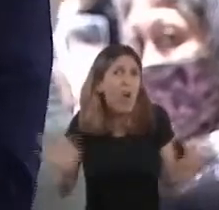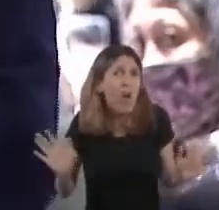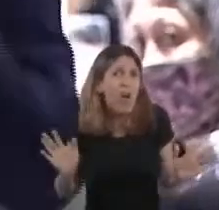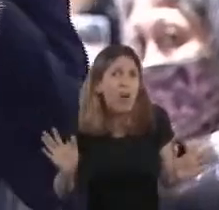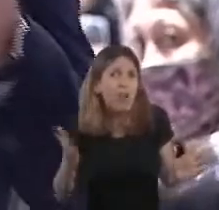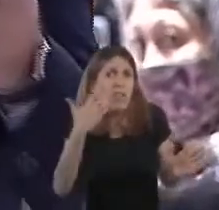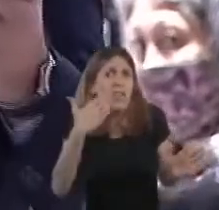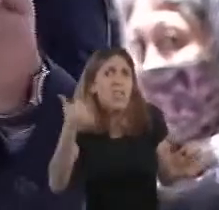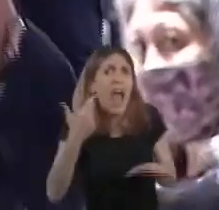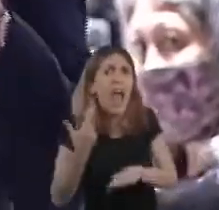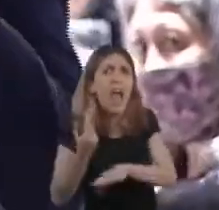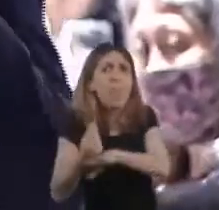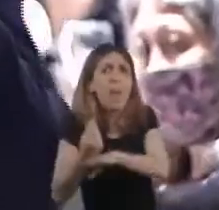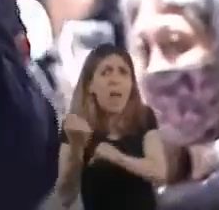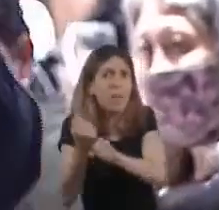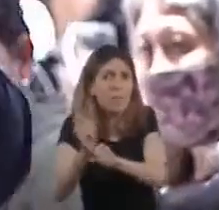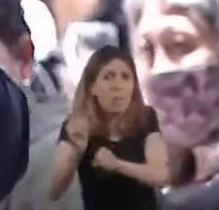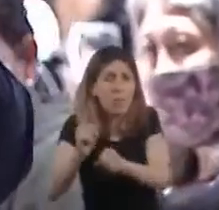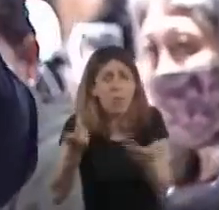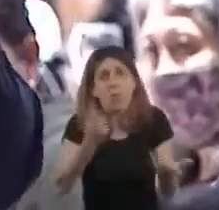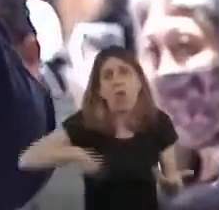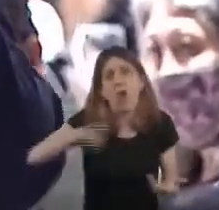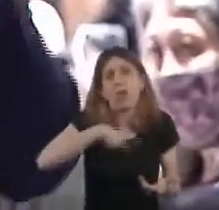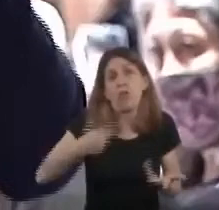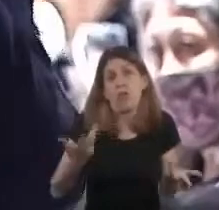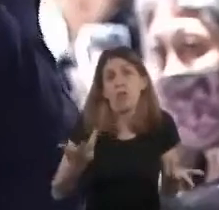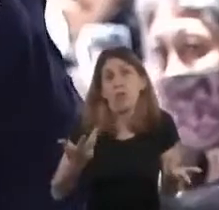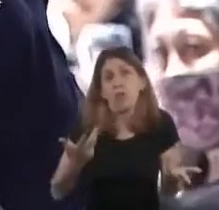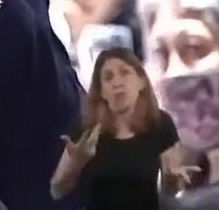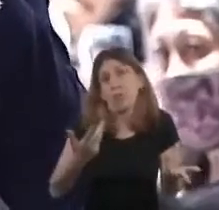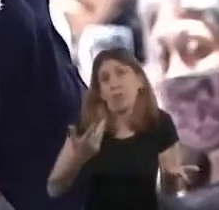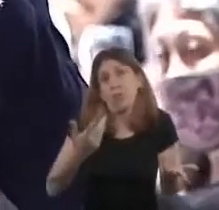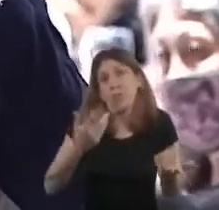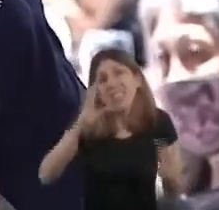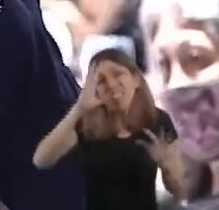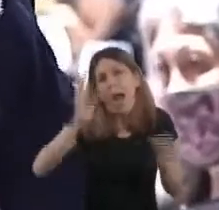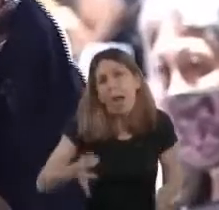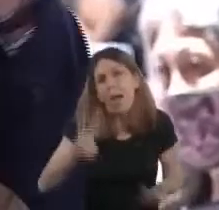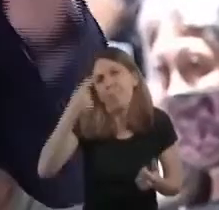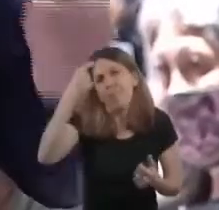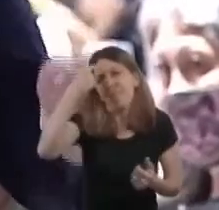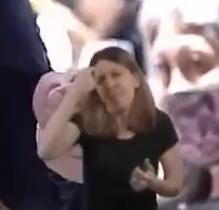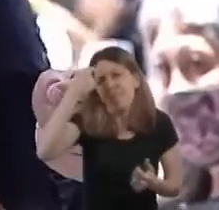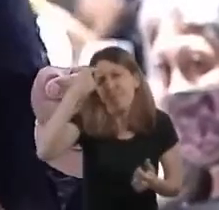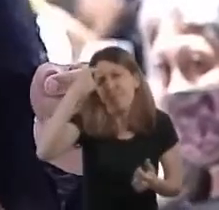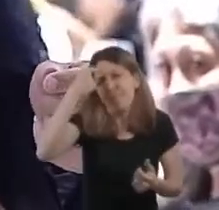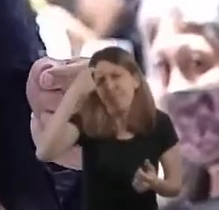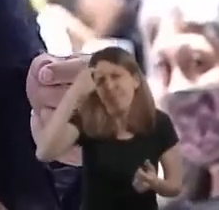Y lo que nosotros no podemos dejar de tener presente es que